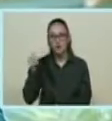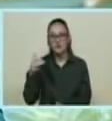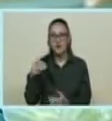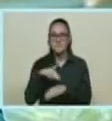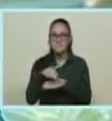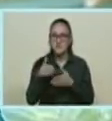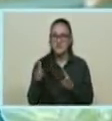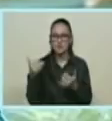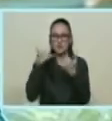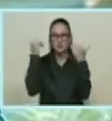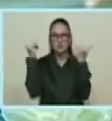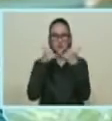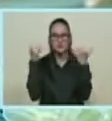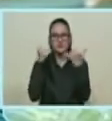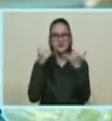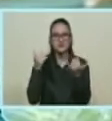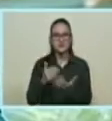Mire, porque tantos aplausos Mota Domínguez aquí, ¿vale?